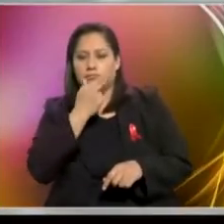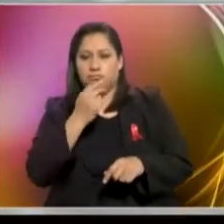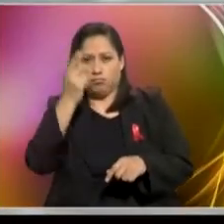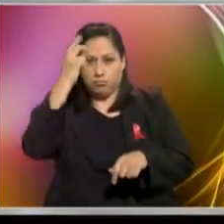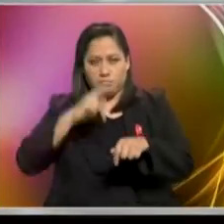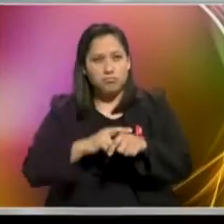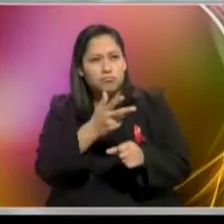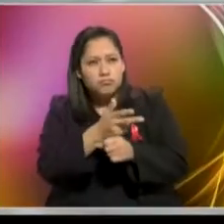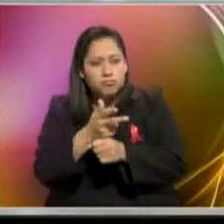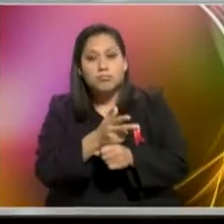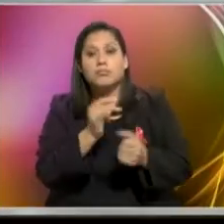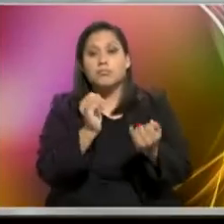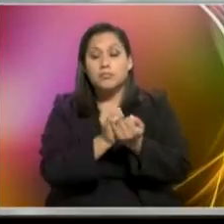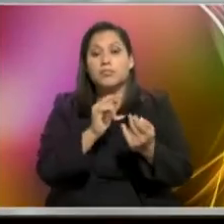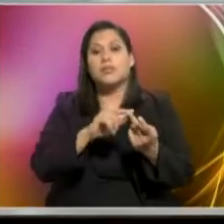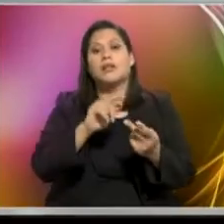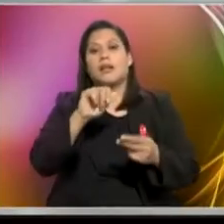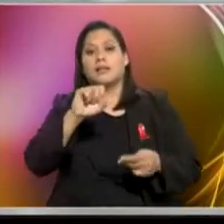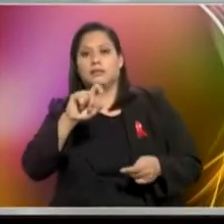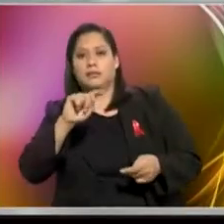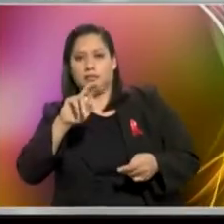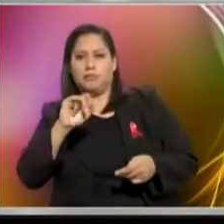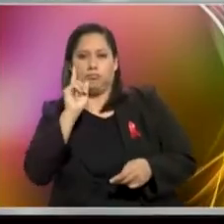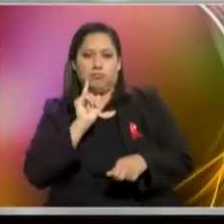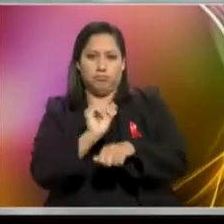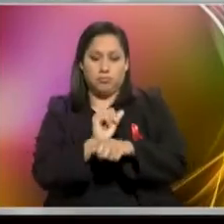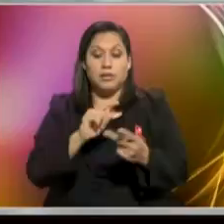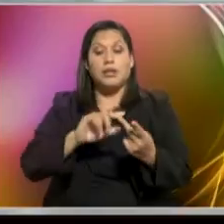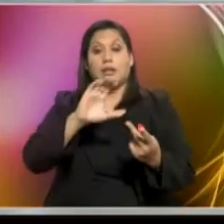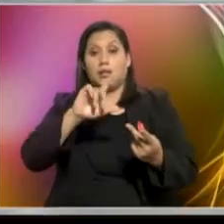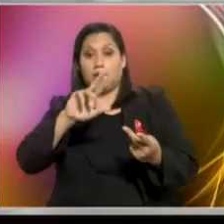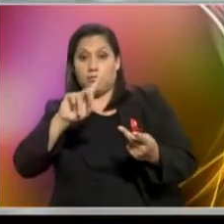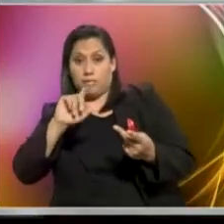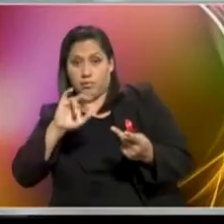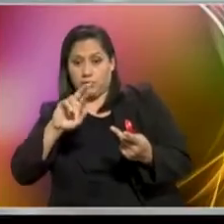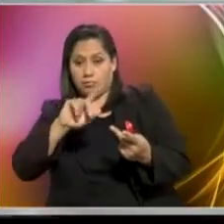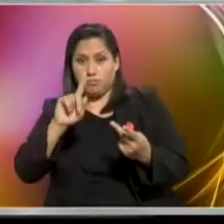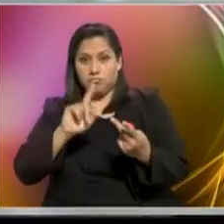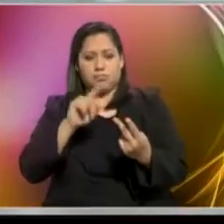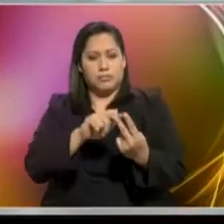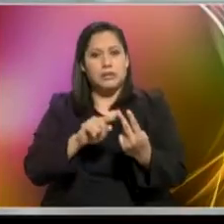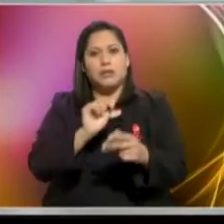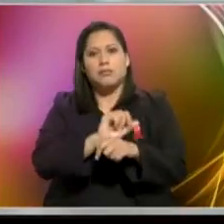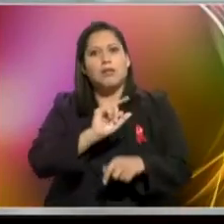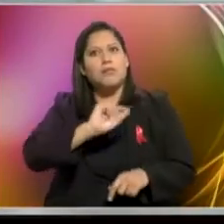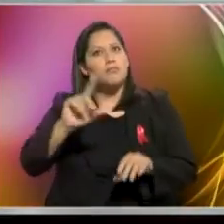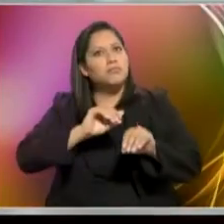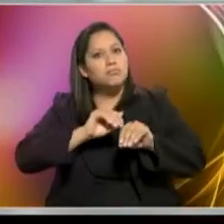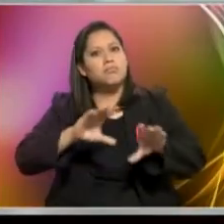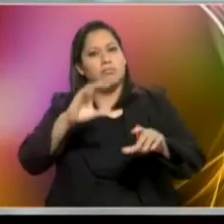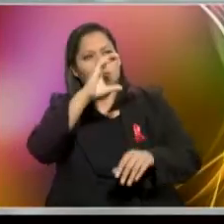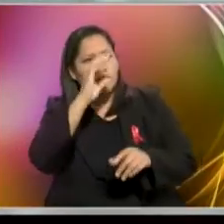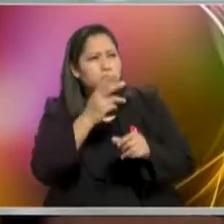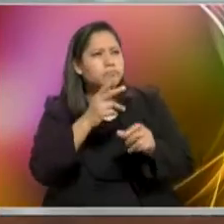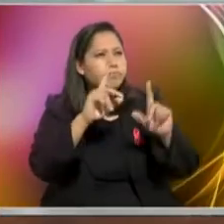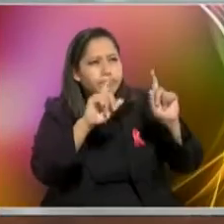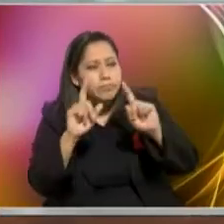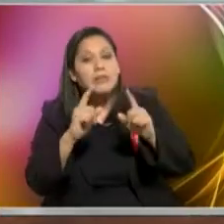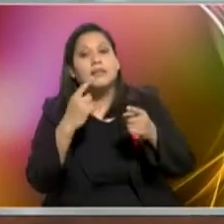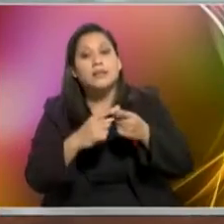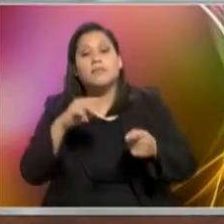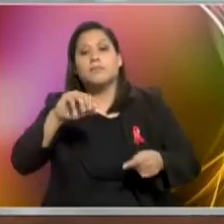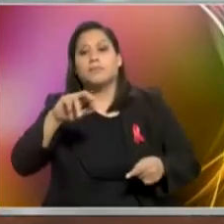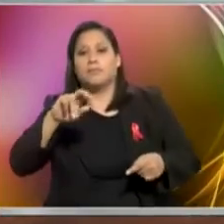Daniel Jiménez Cacho, Astrid Haddad, Claudia Ramírez. Esa película los lanzó. La fotografía es nada más y nada menos que de